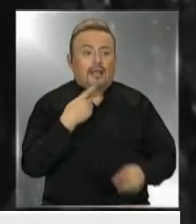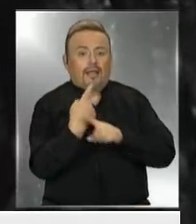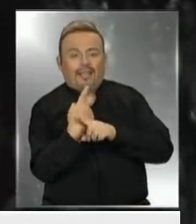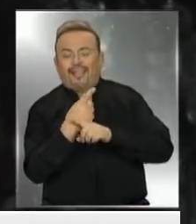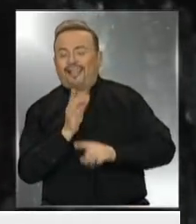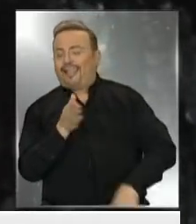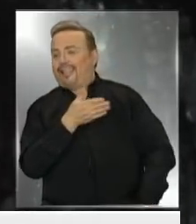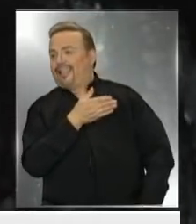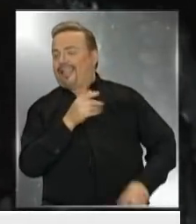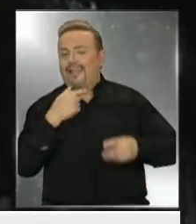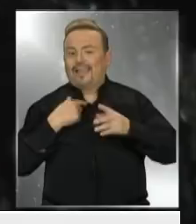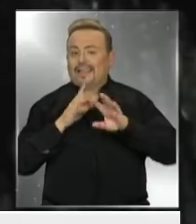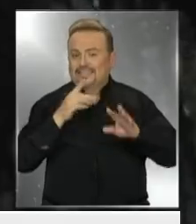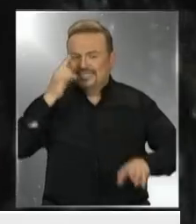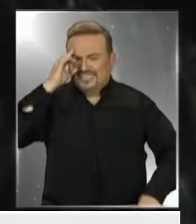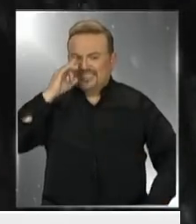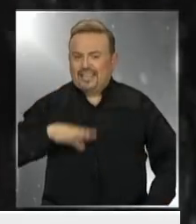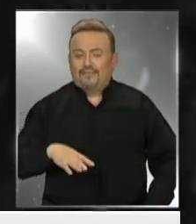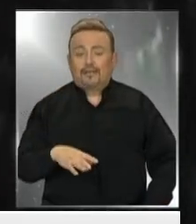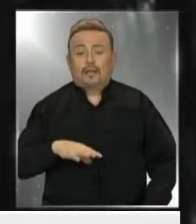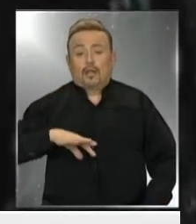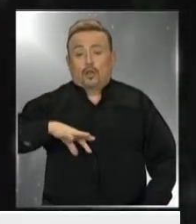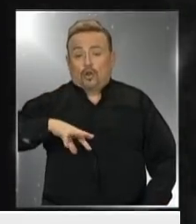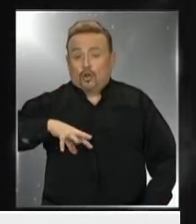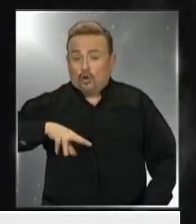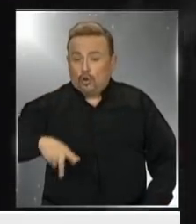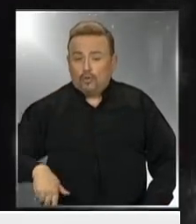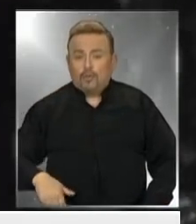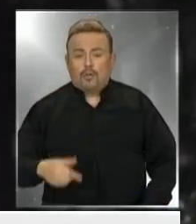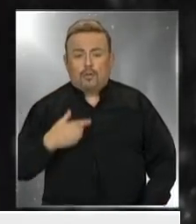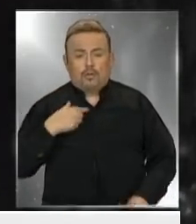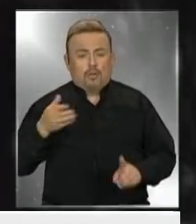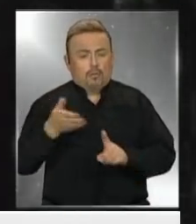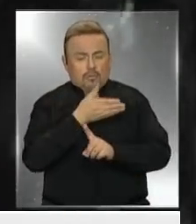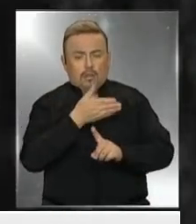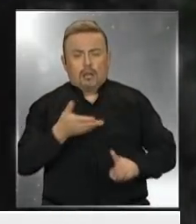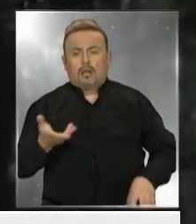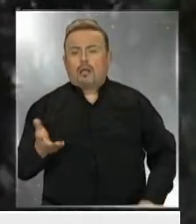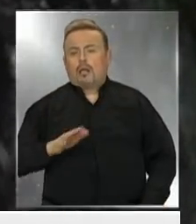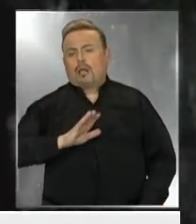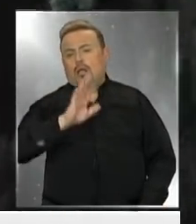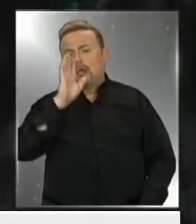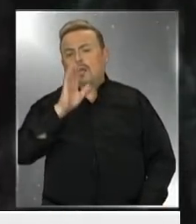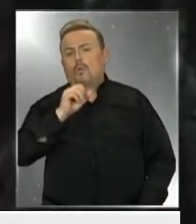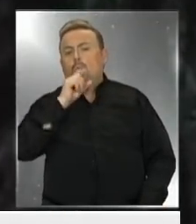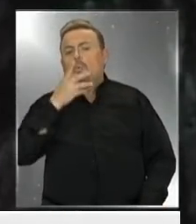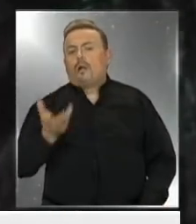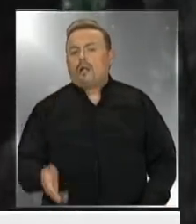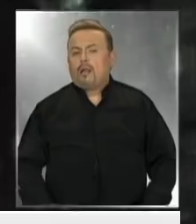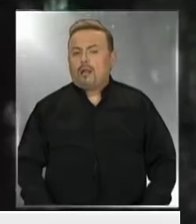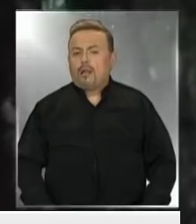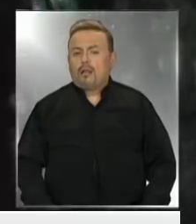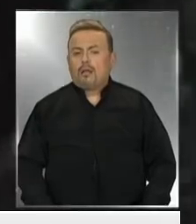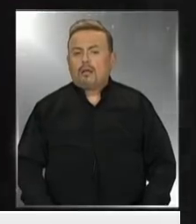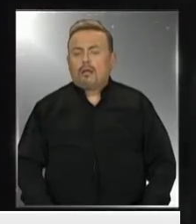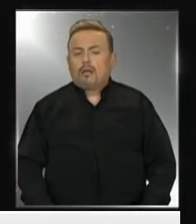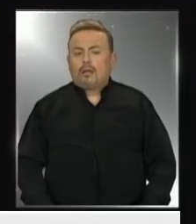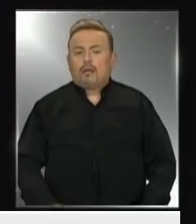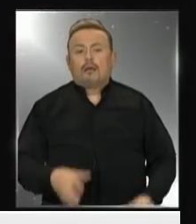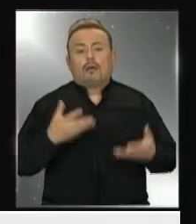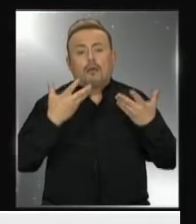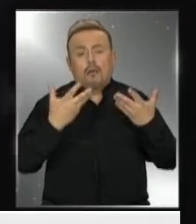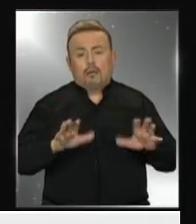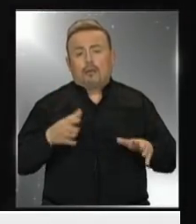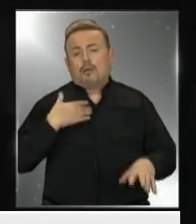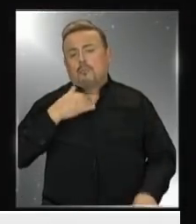conversación, sabía lo que venía. ¿Robo con intimidación, guagua? No, está bueno. ¿Qué pelea fue esa? ¿Ah? ¿Qué pelea fue esa? No, pero eso